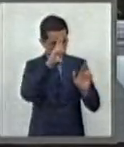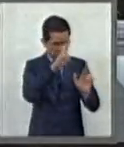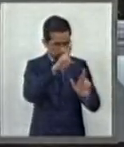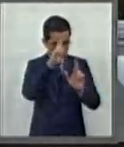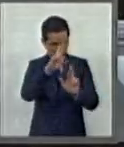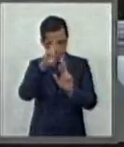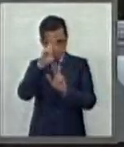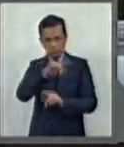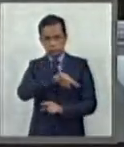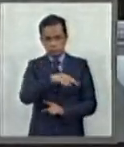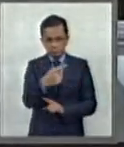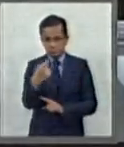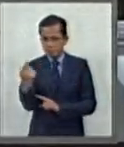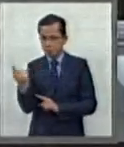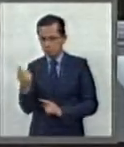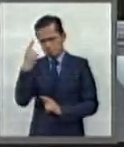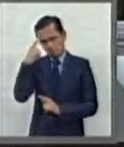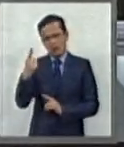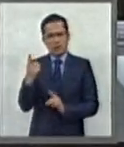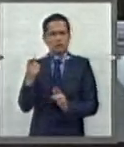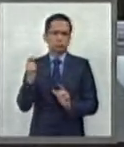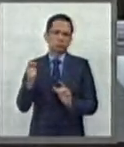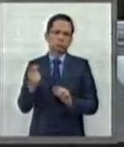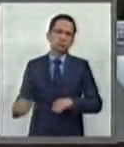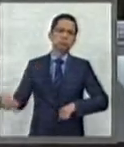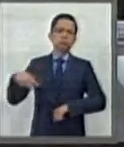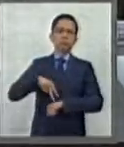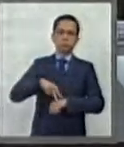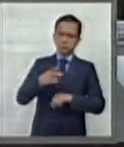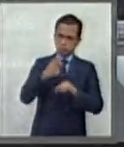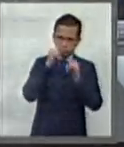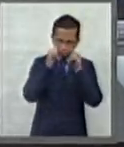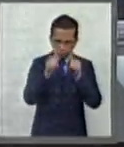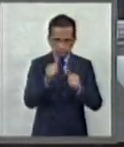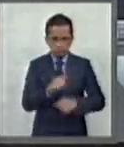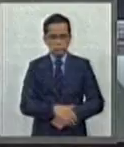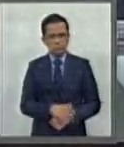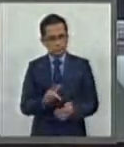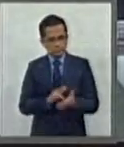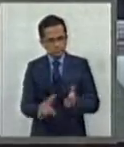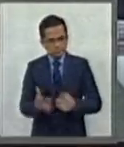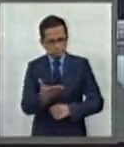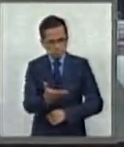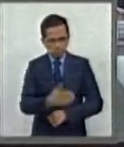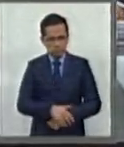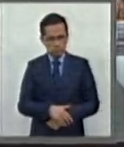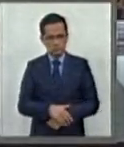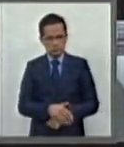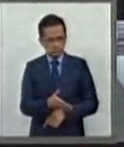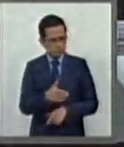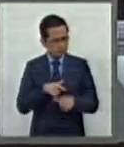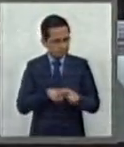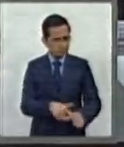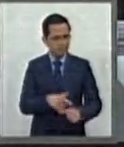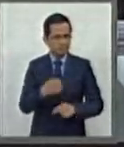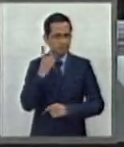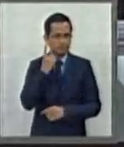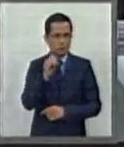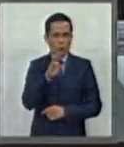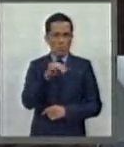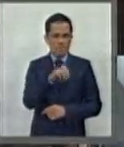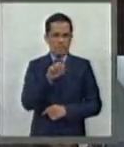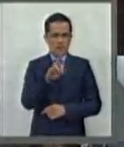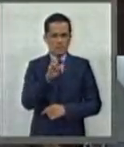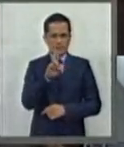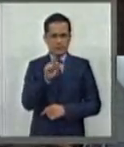los espacios para poder escuchar al orador en turno. Gracias. Adelante, diputado Omar Bernardino.